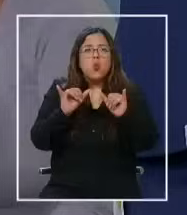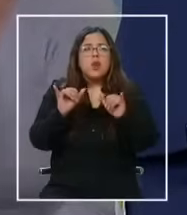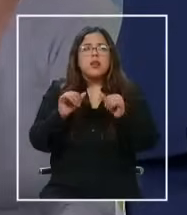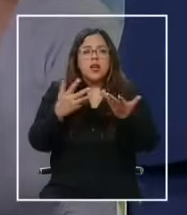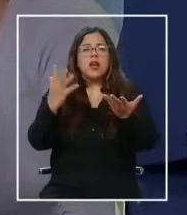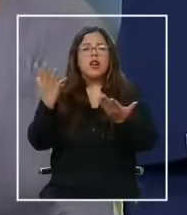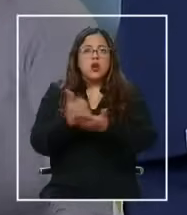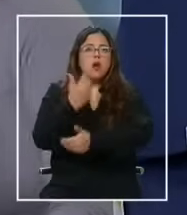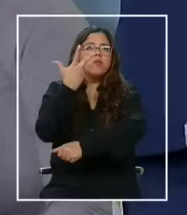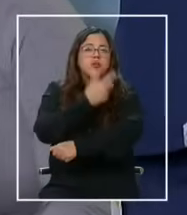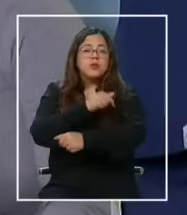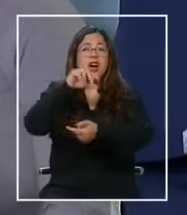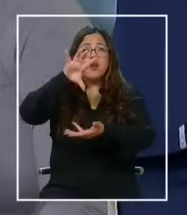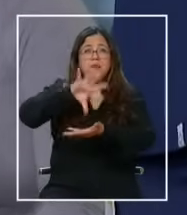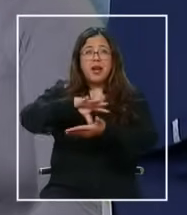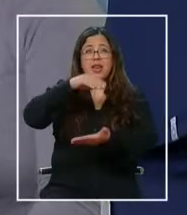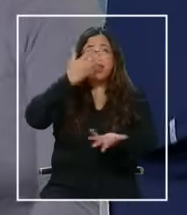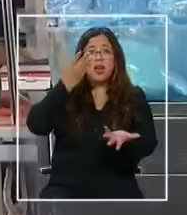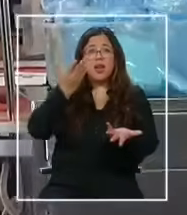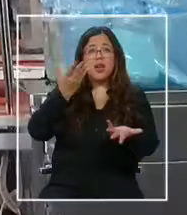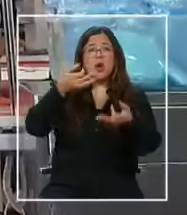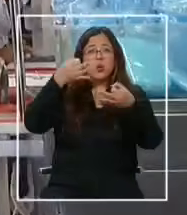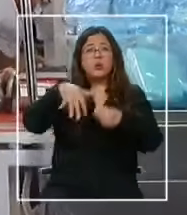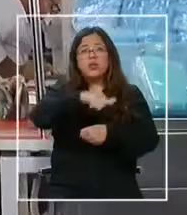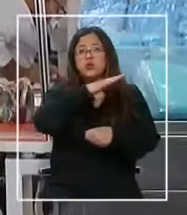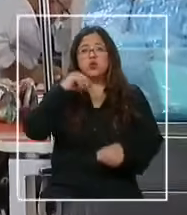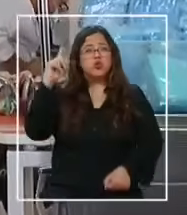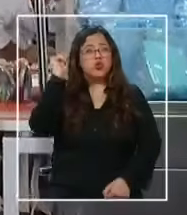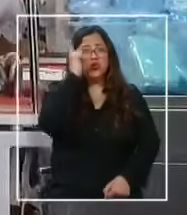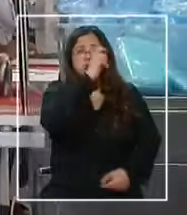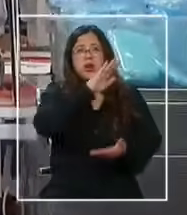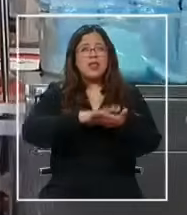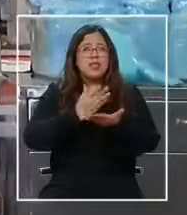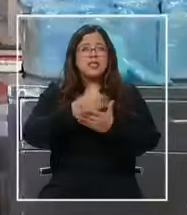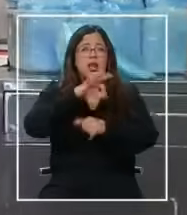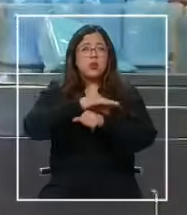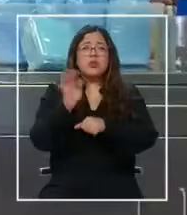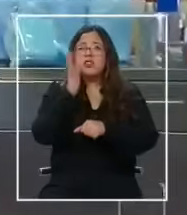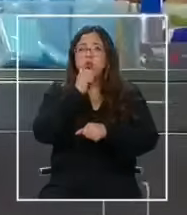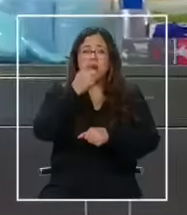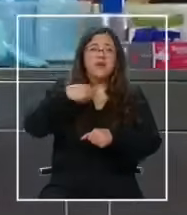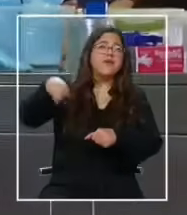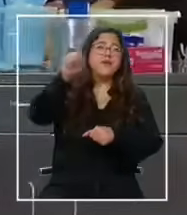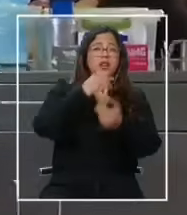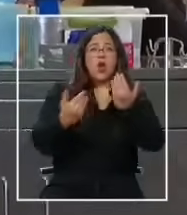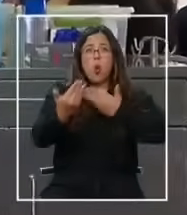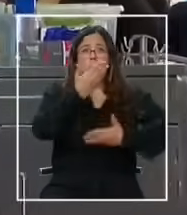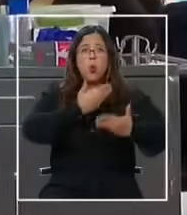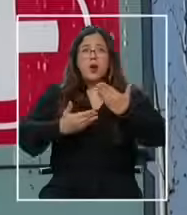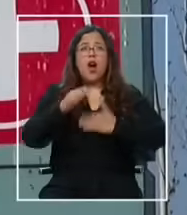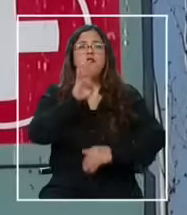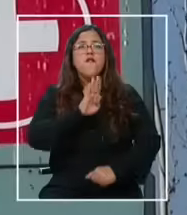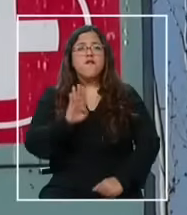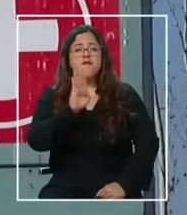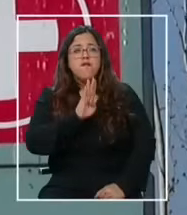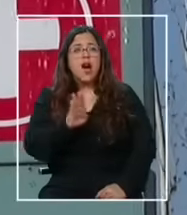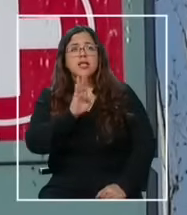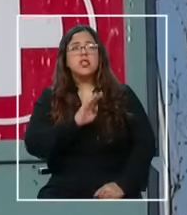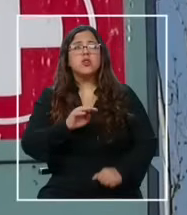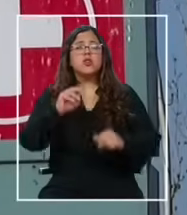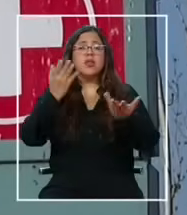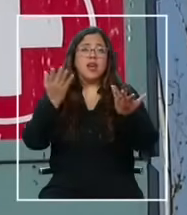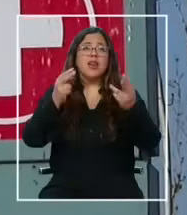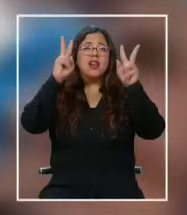inmunización el país se enfrenta un panorama epidemiológico complejo y si no retomamos las medidas de cuidados básicas la red